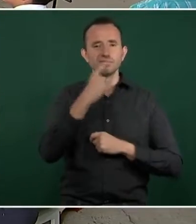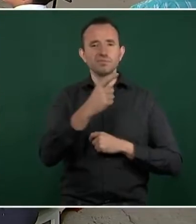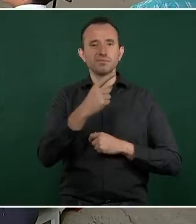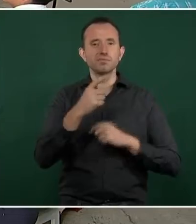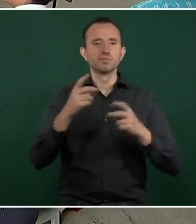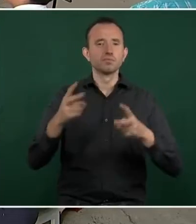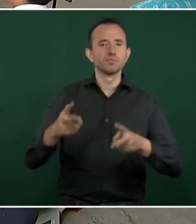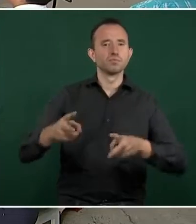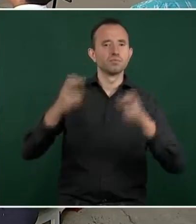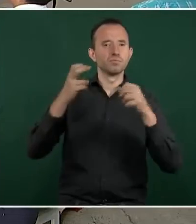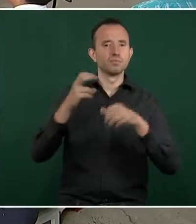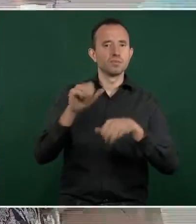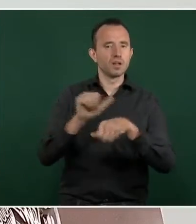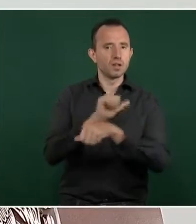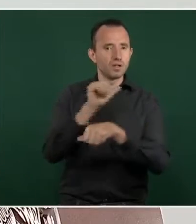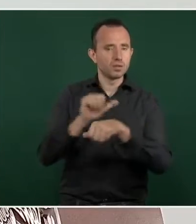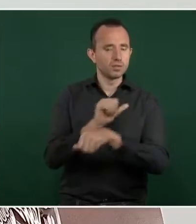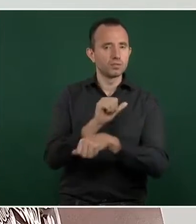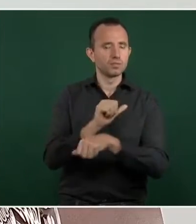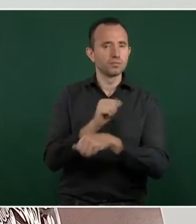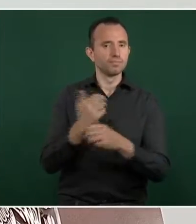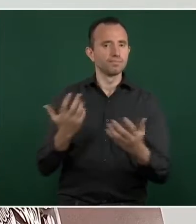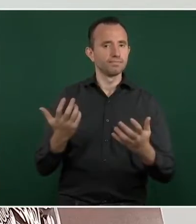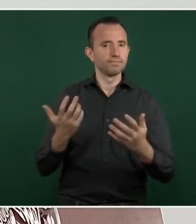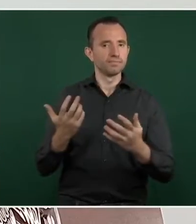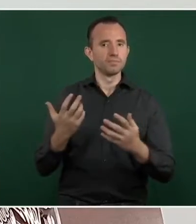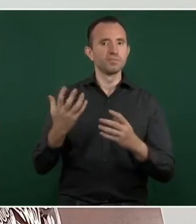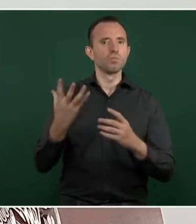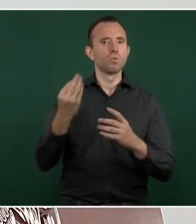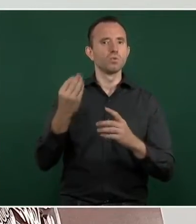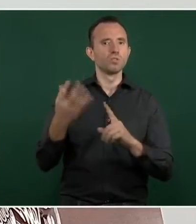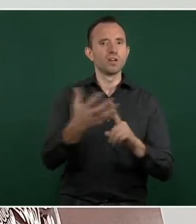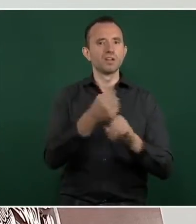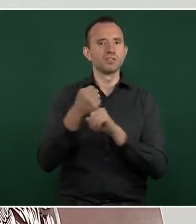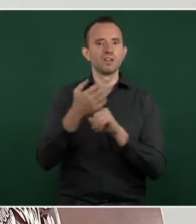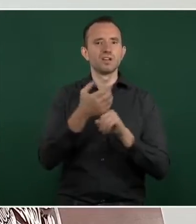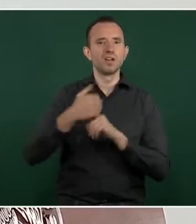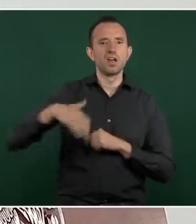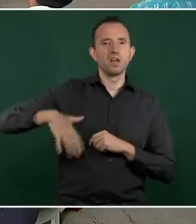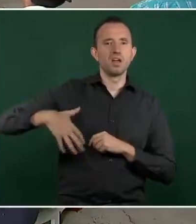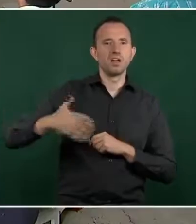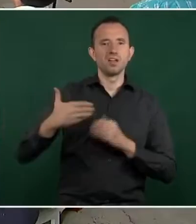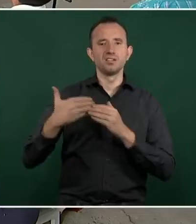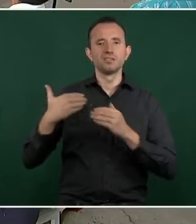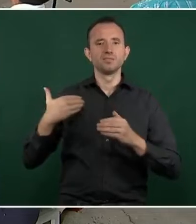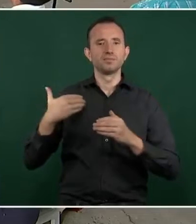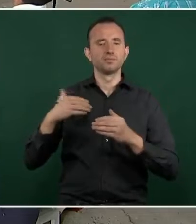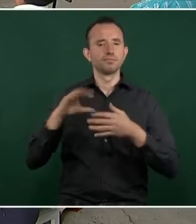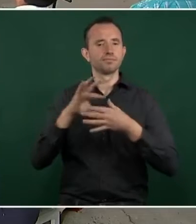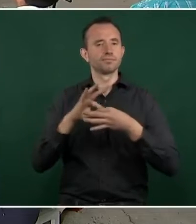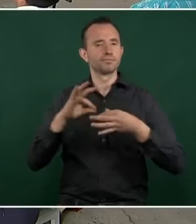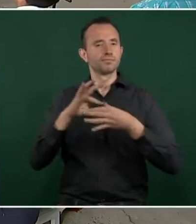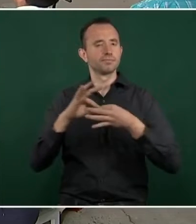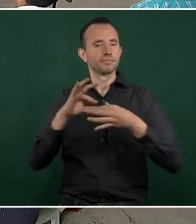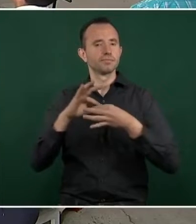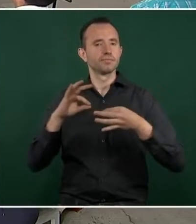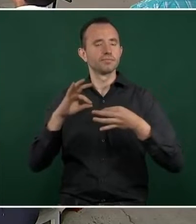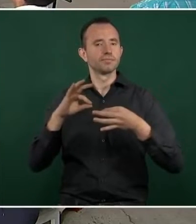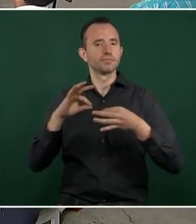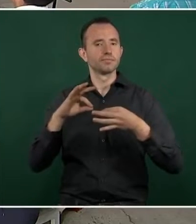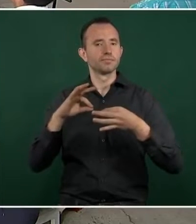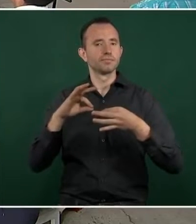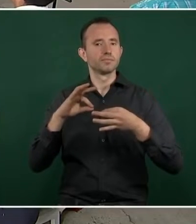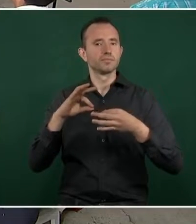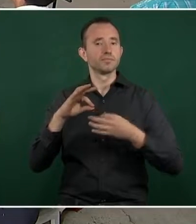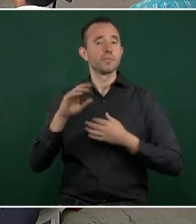secuestro? Lo acaban de decir ahora, a ver si mañana aparece en los